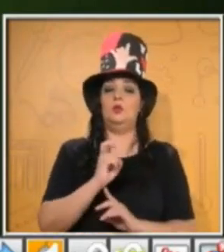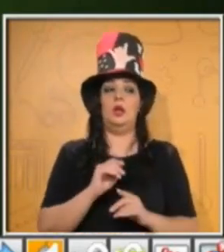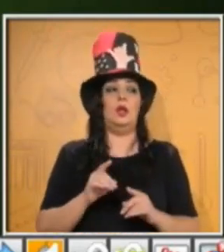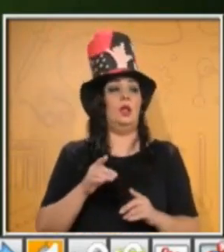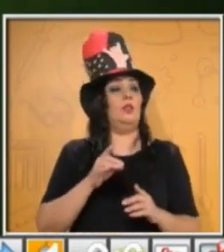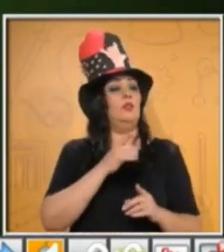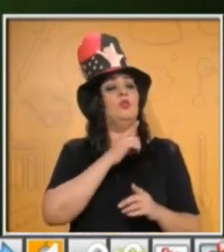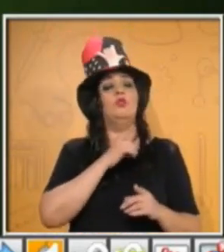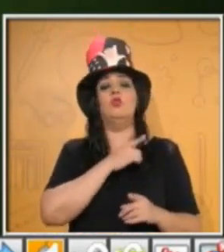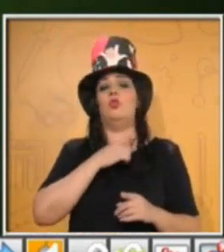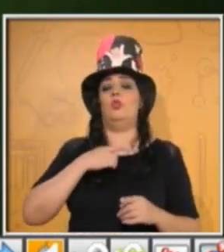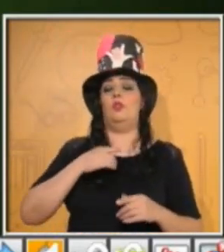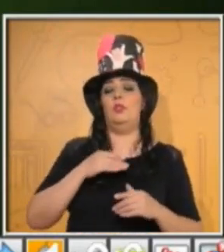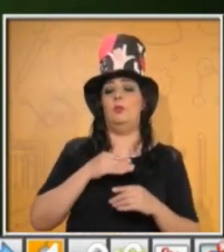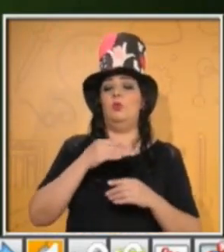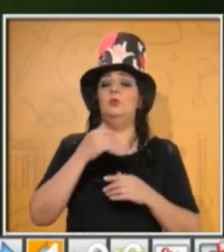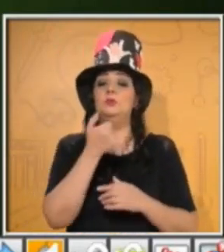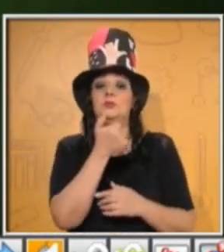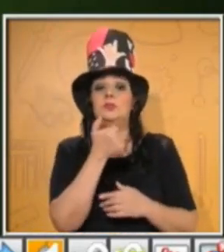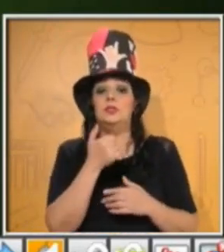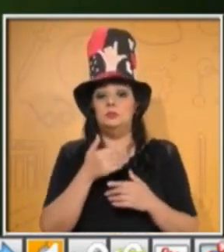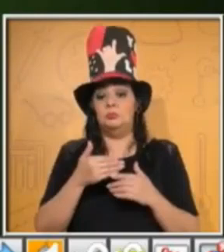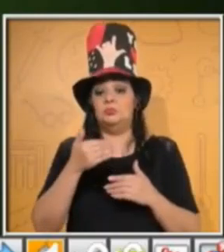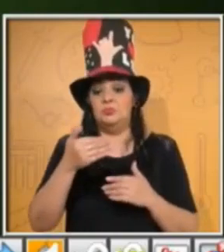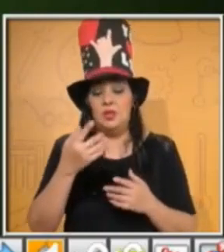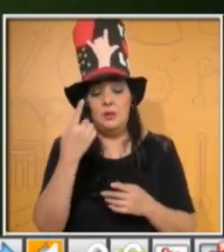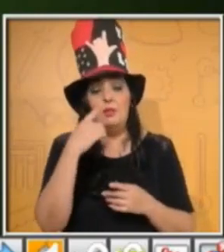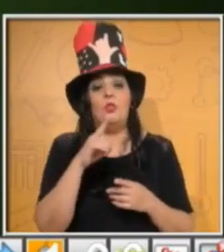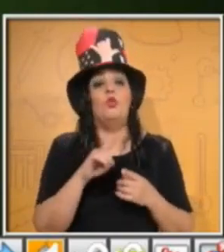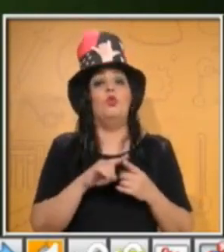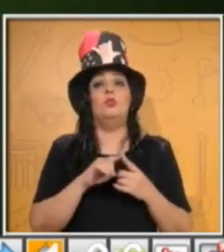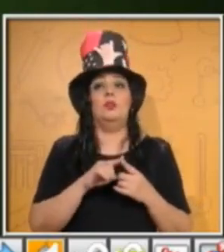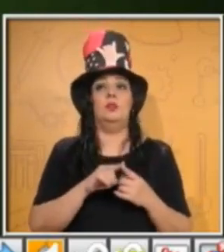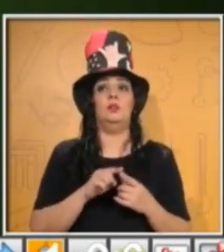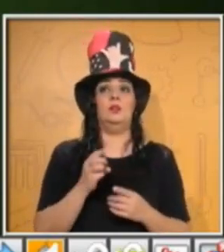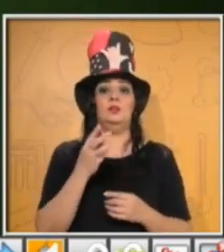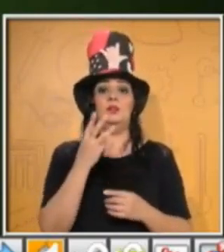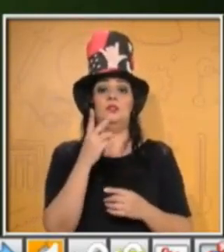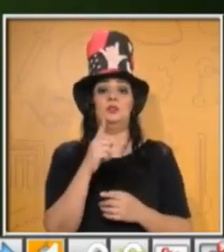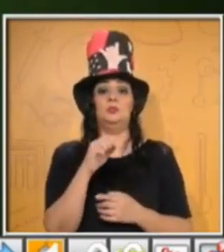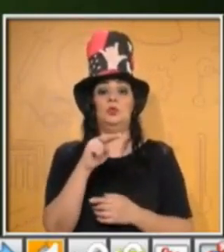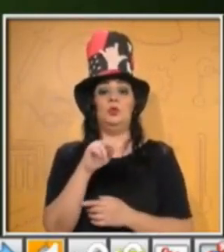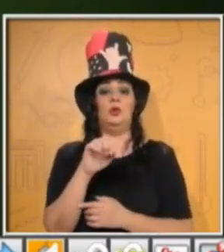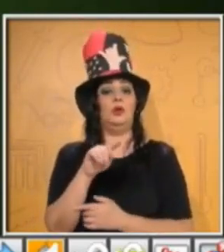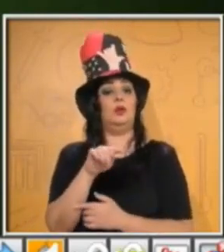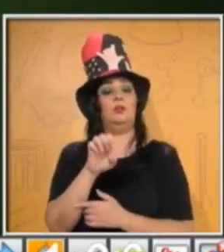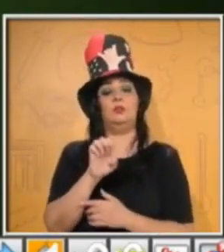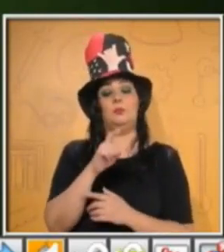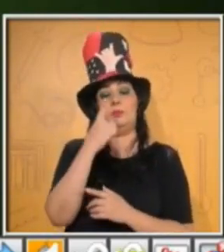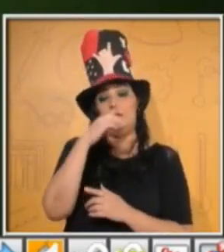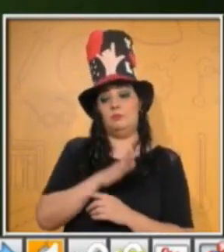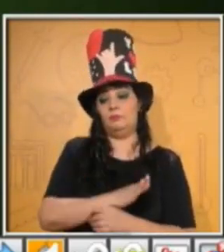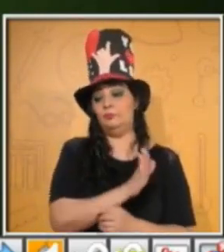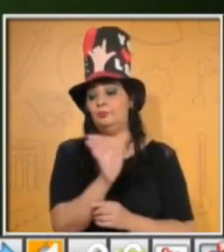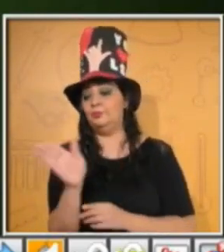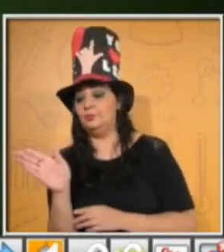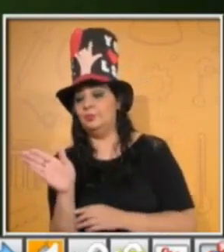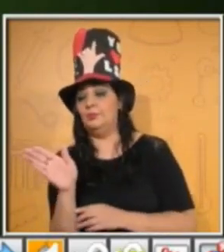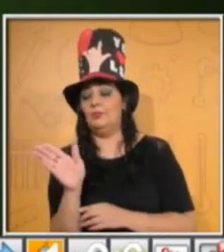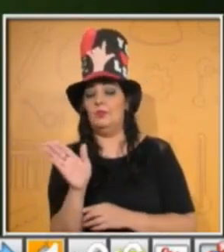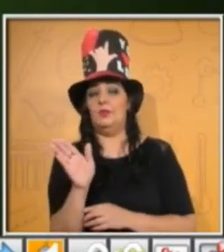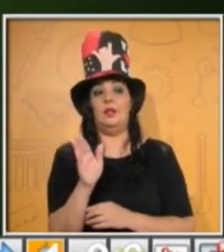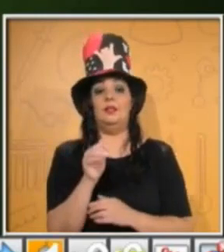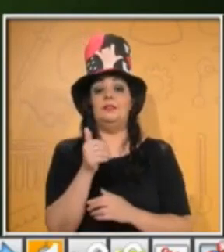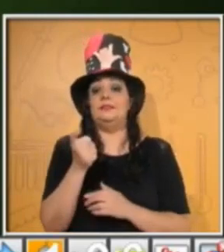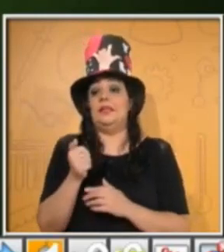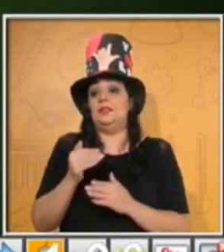que vamos a tener de 6 cuadras es por la calle 3 Poniente hacia la derecha. De esa manera podemos